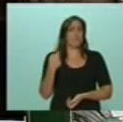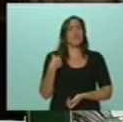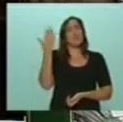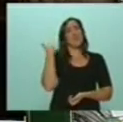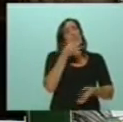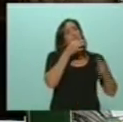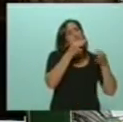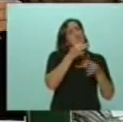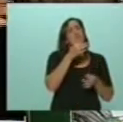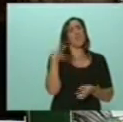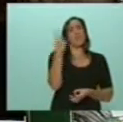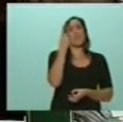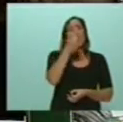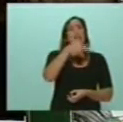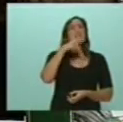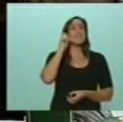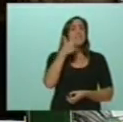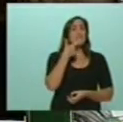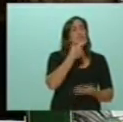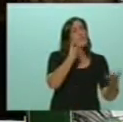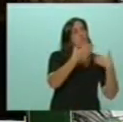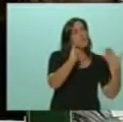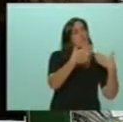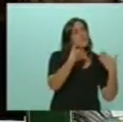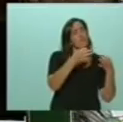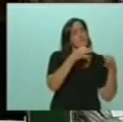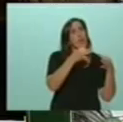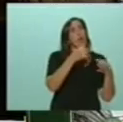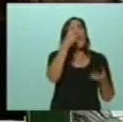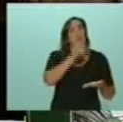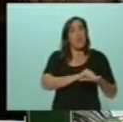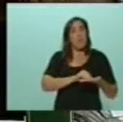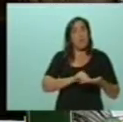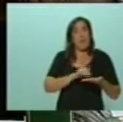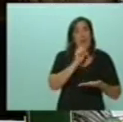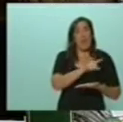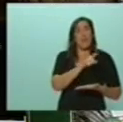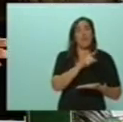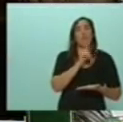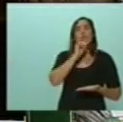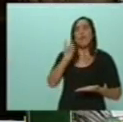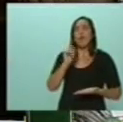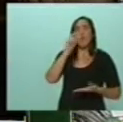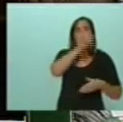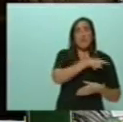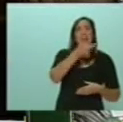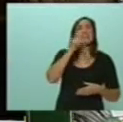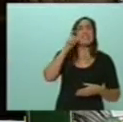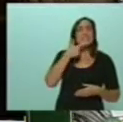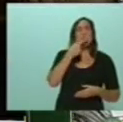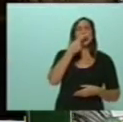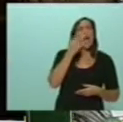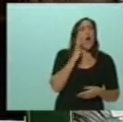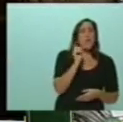del ANSES, me comentaba que había un empleado del ANSES, creo que por ejemplo su abuelo o una persona del ANSES